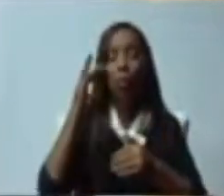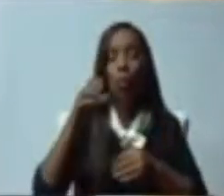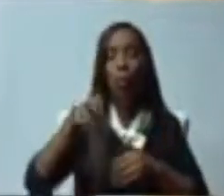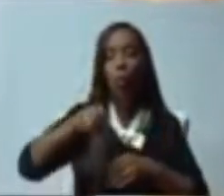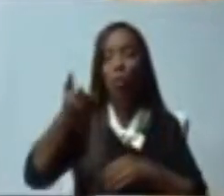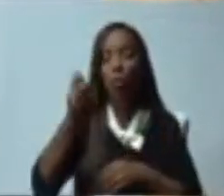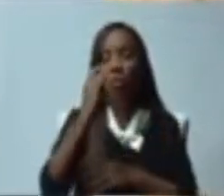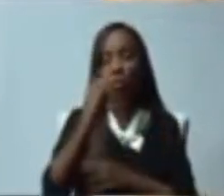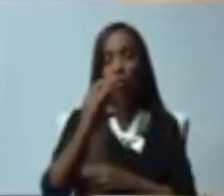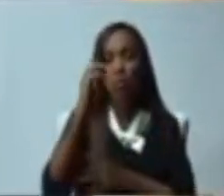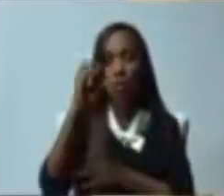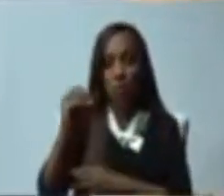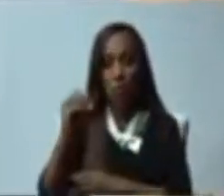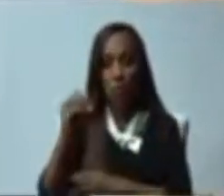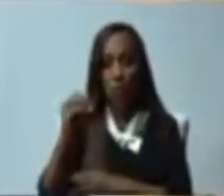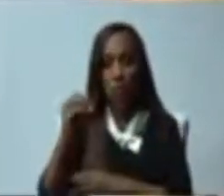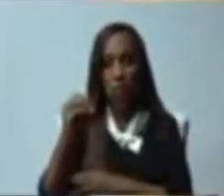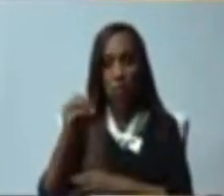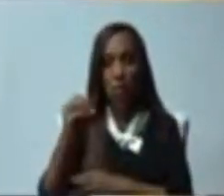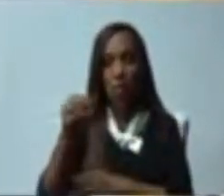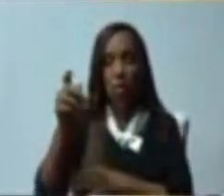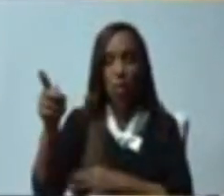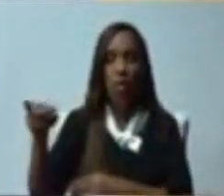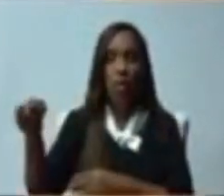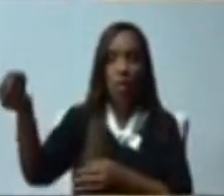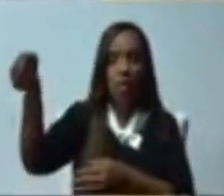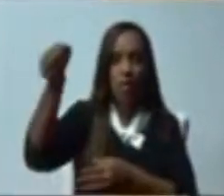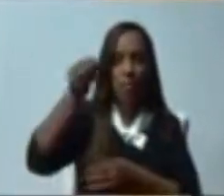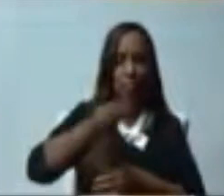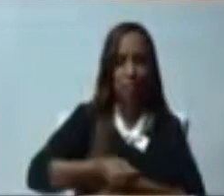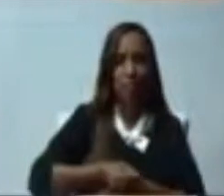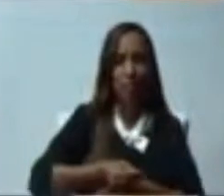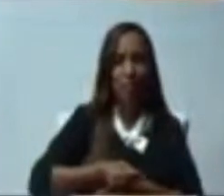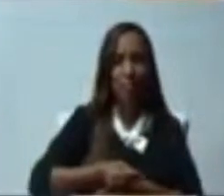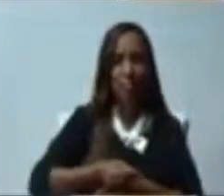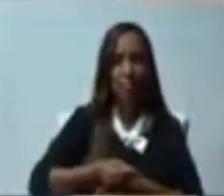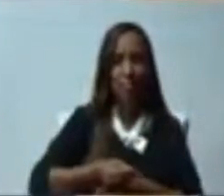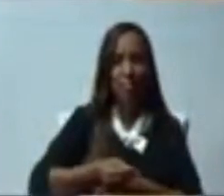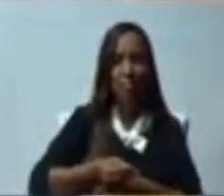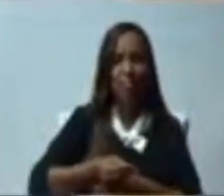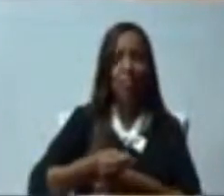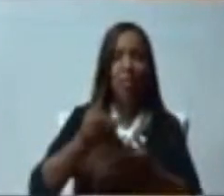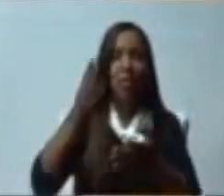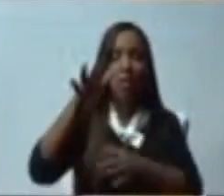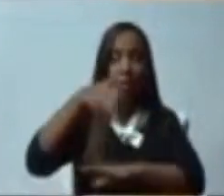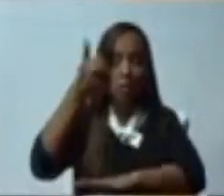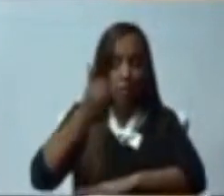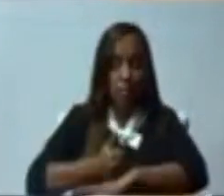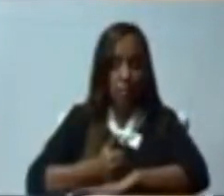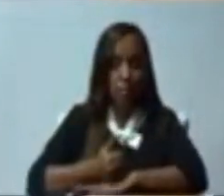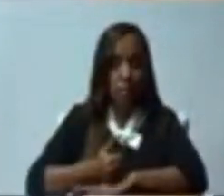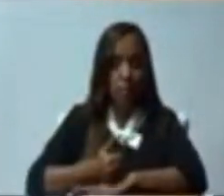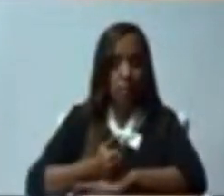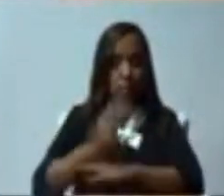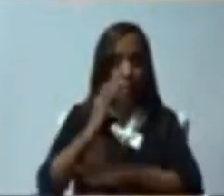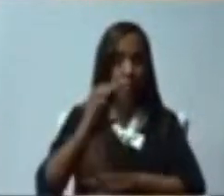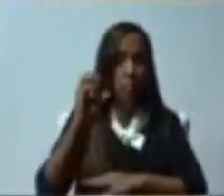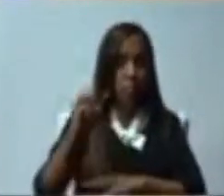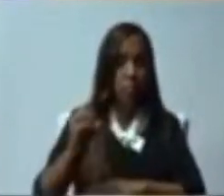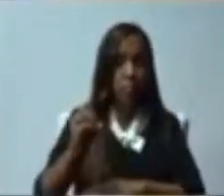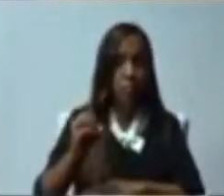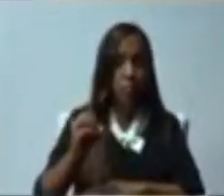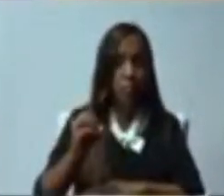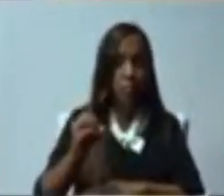empresas, se quede algo a la República Dominicana. Porque el tema de nosotros es distribución de riqueza y el